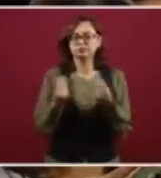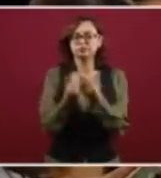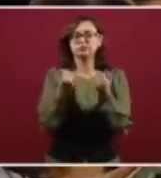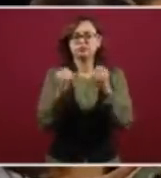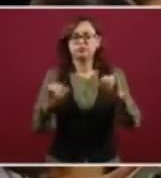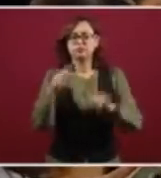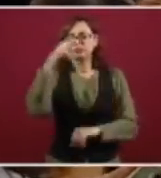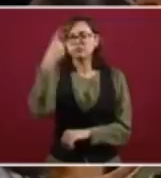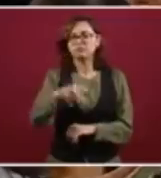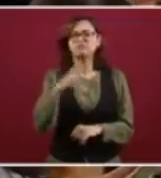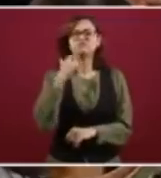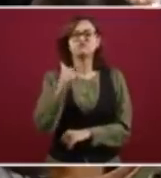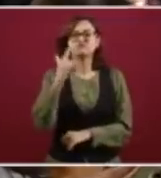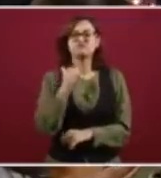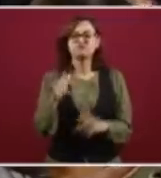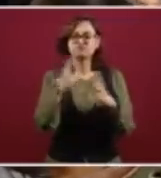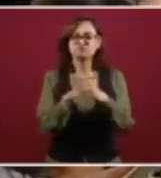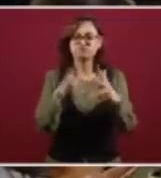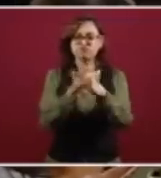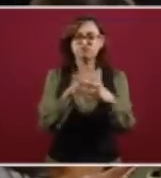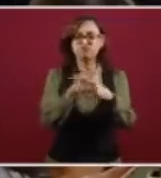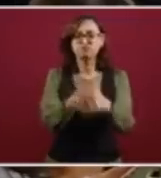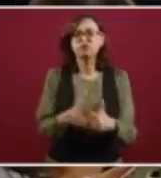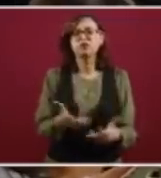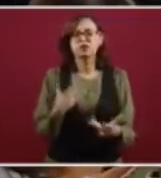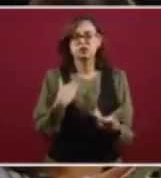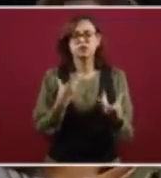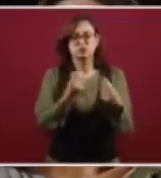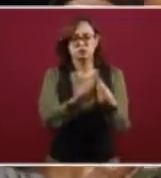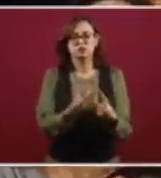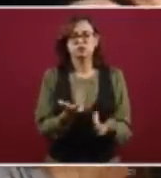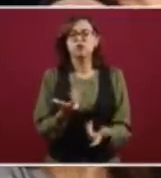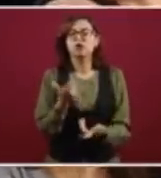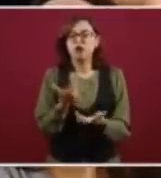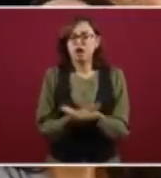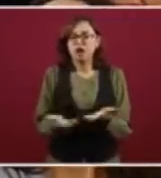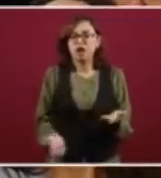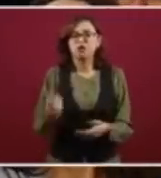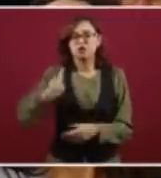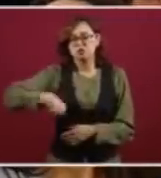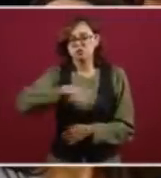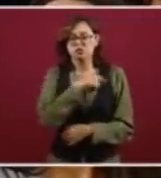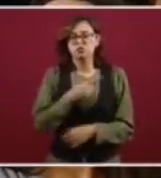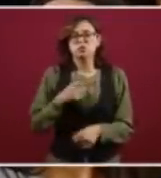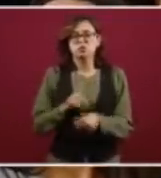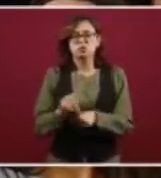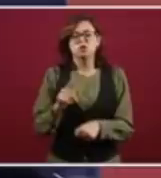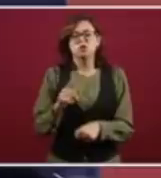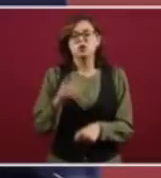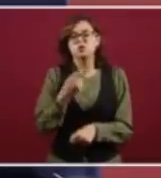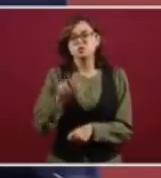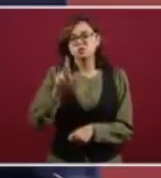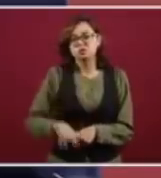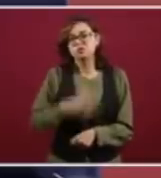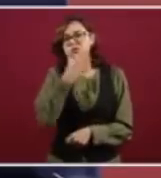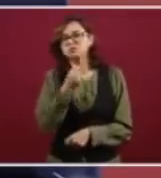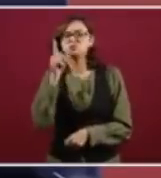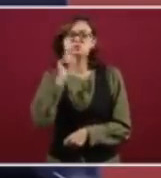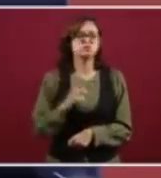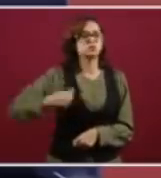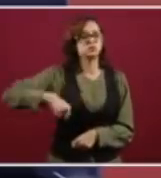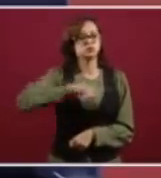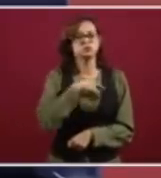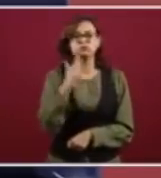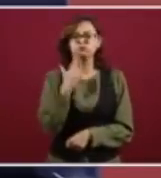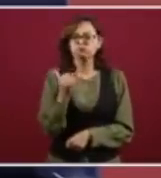Hemos llegado hasta acá y nos interesa mucho a los puertorriqueños y puertorriqueñas que continuamos luchando